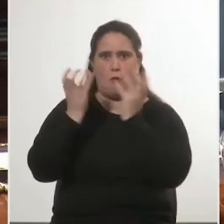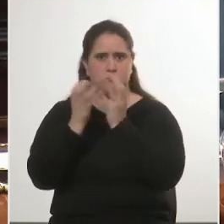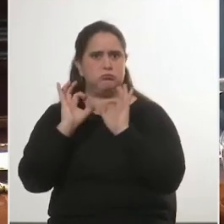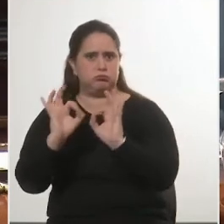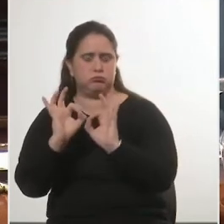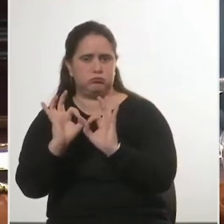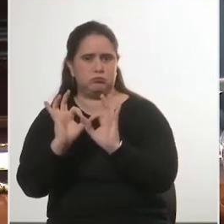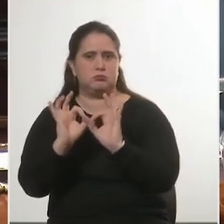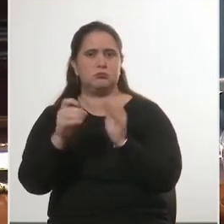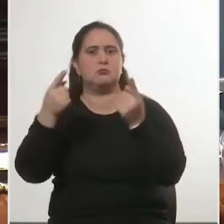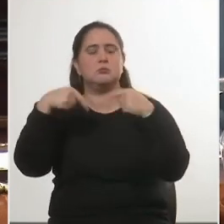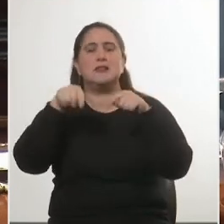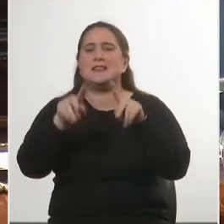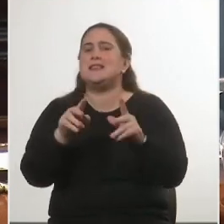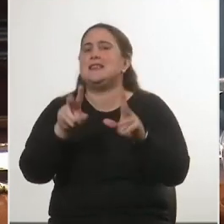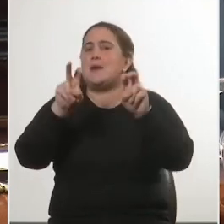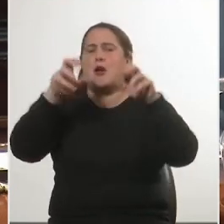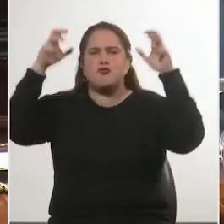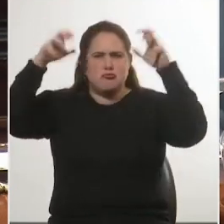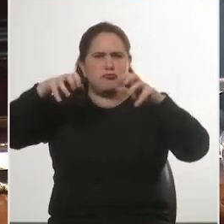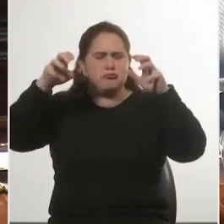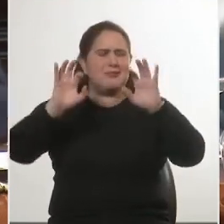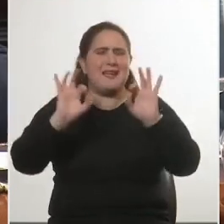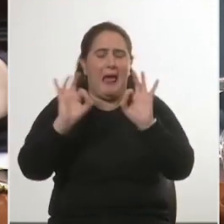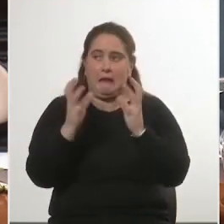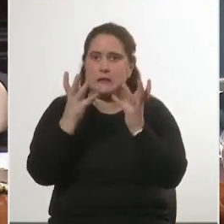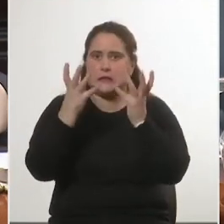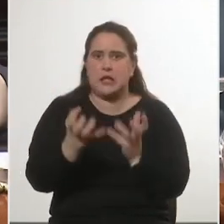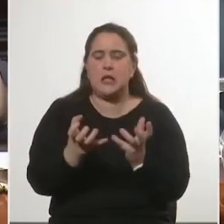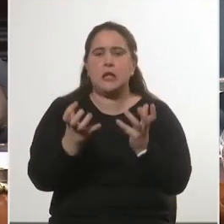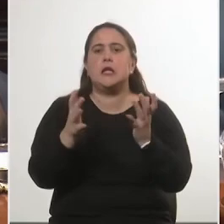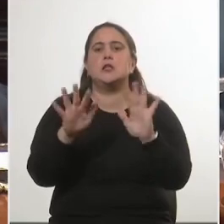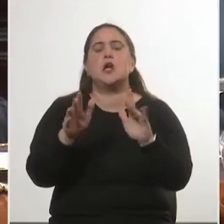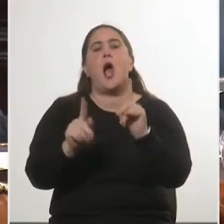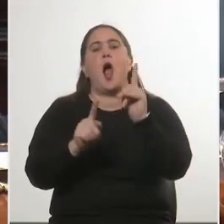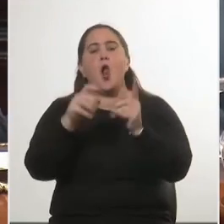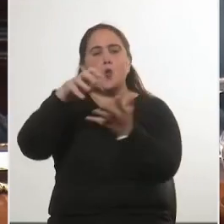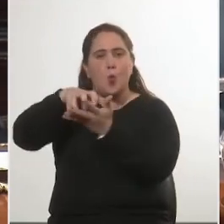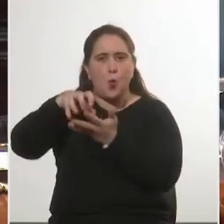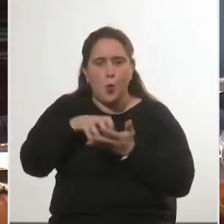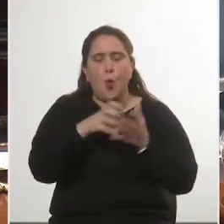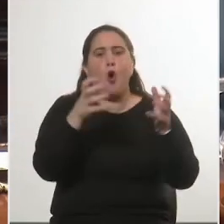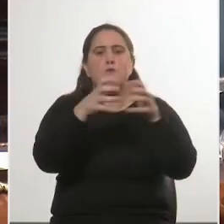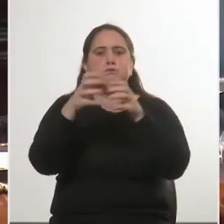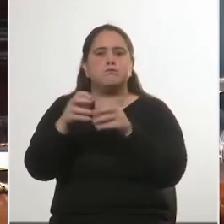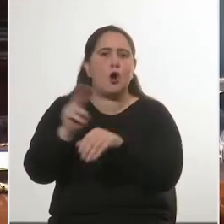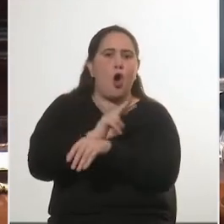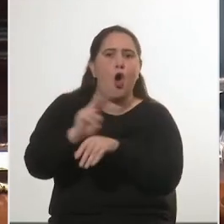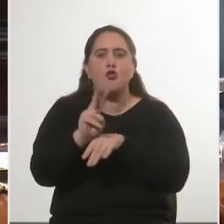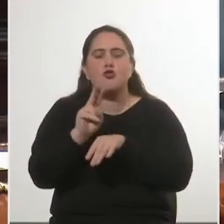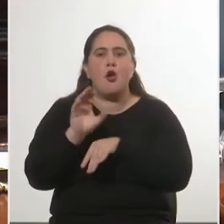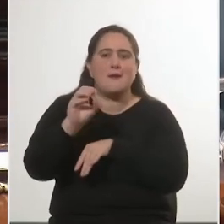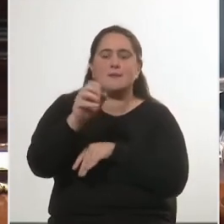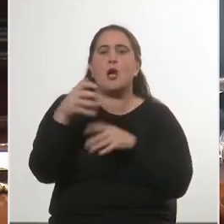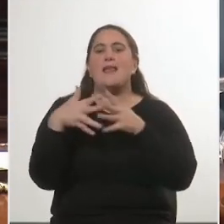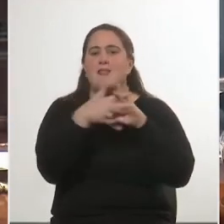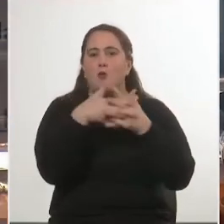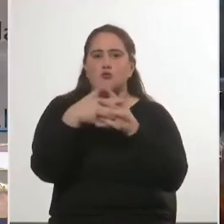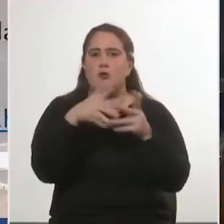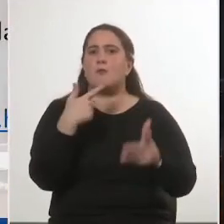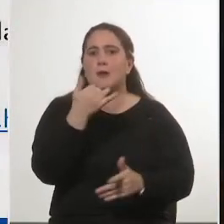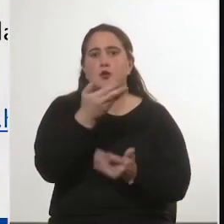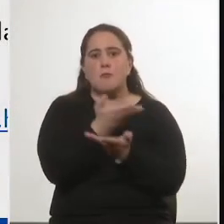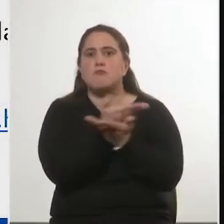nos detenemos ante lo que es la sequía, los organismos como el CDC o Centro del Control de Infecciones de Estados Unidos